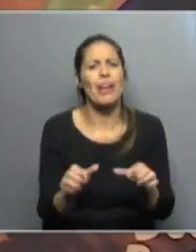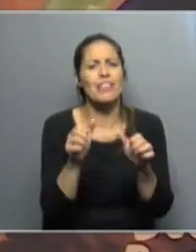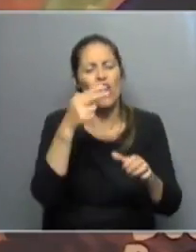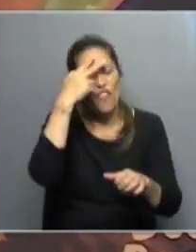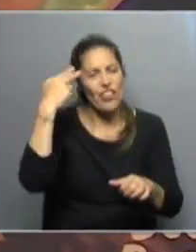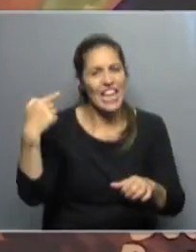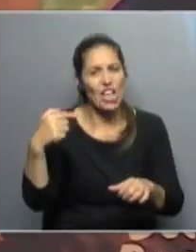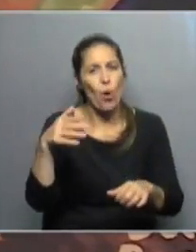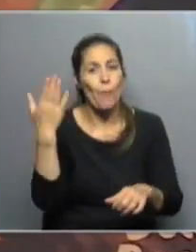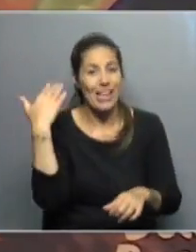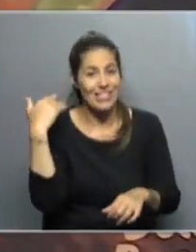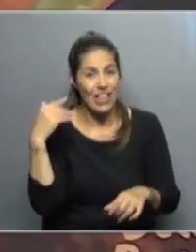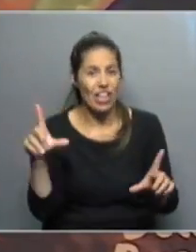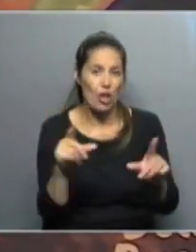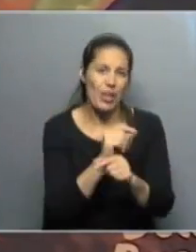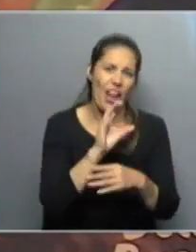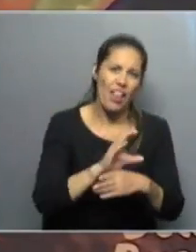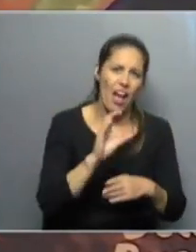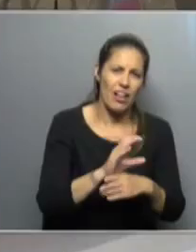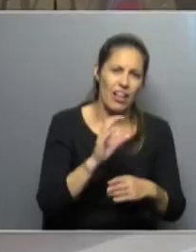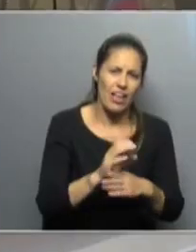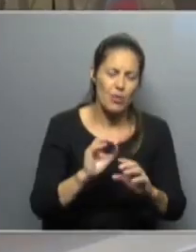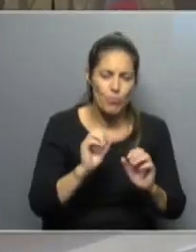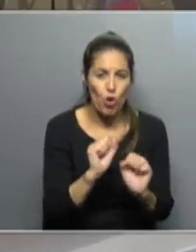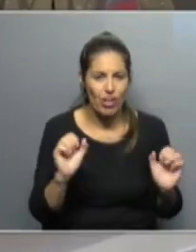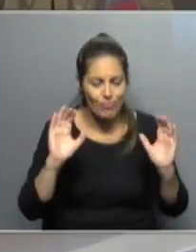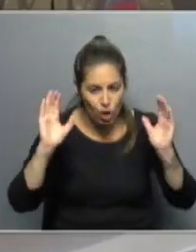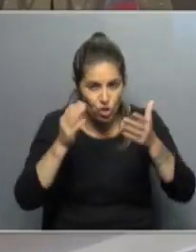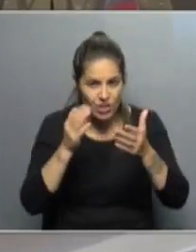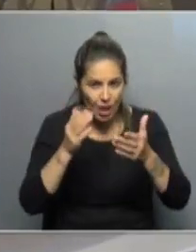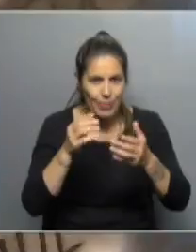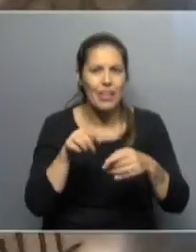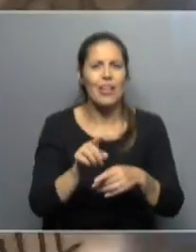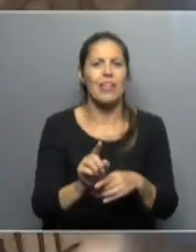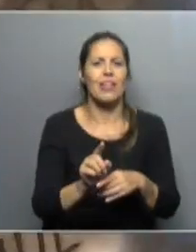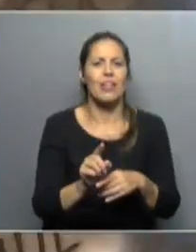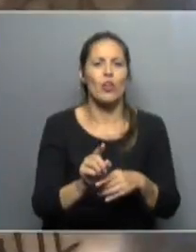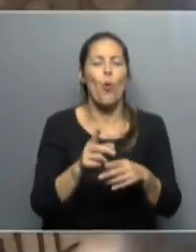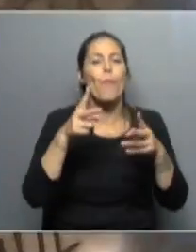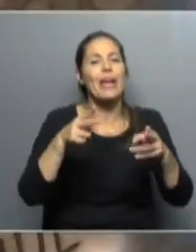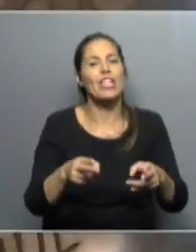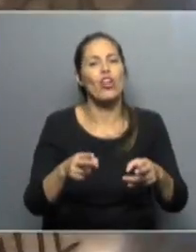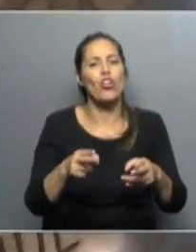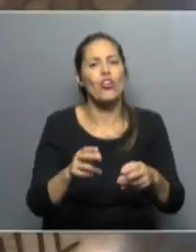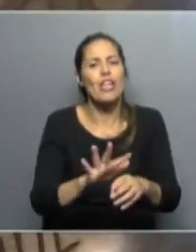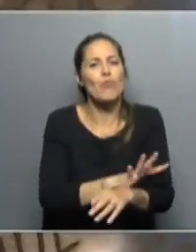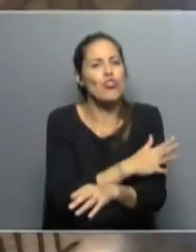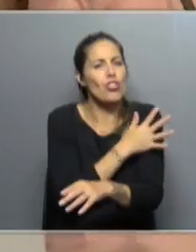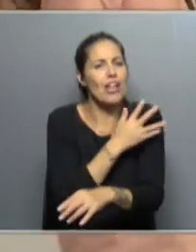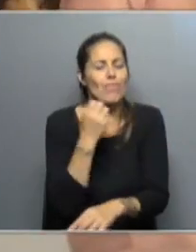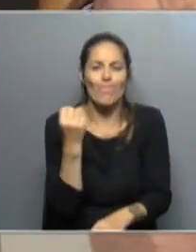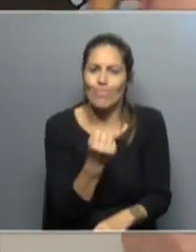verano pasado, que terminan las clases y todo, y poderme concentrar bien, ¿viste? Entonces, tuve un periodo emocional muy